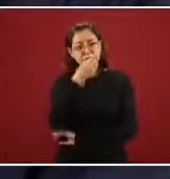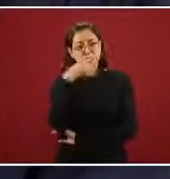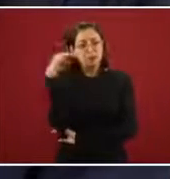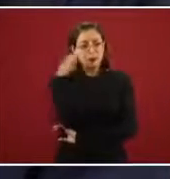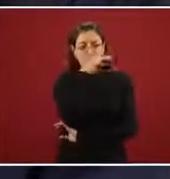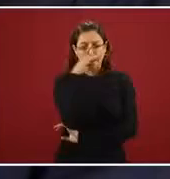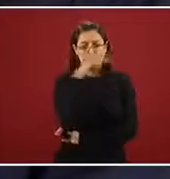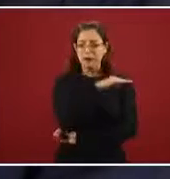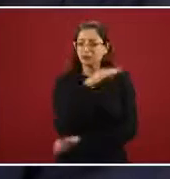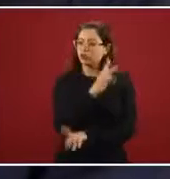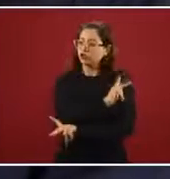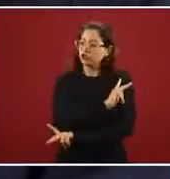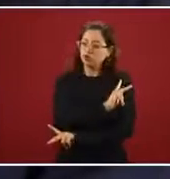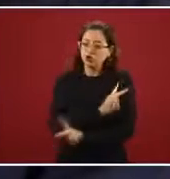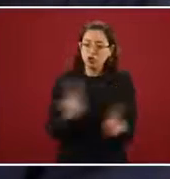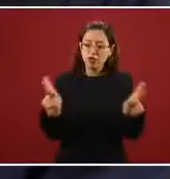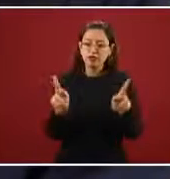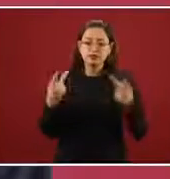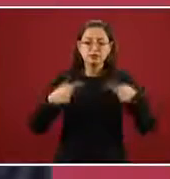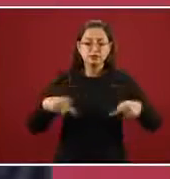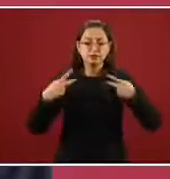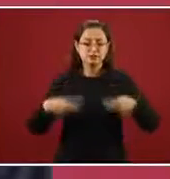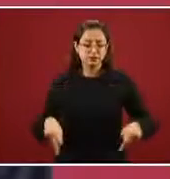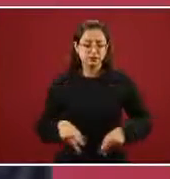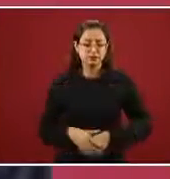todos los mexicanos.